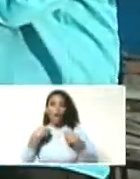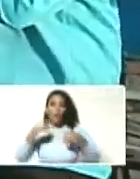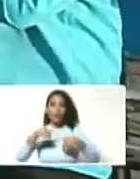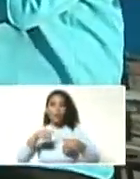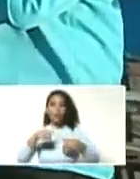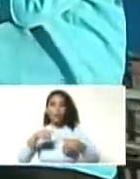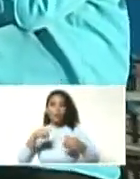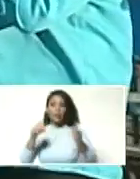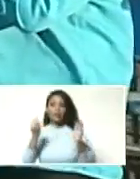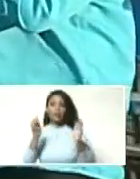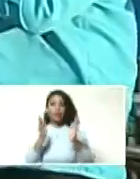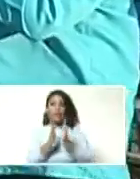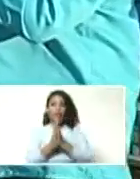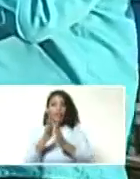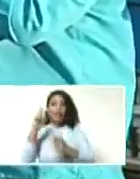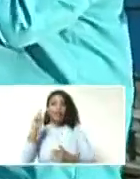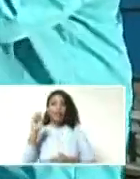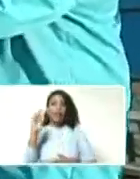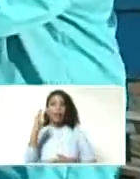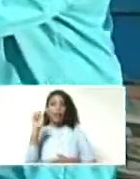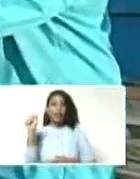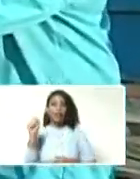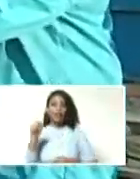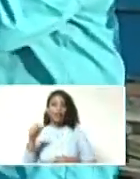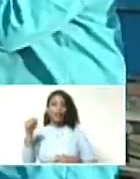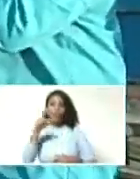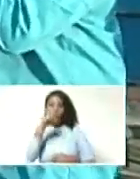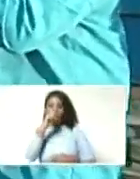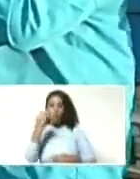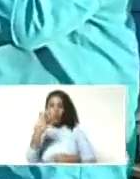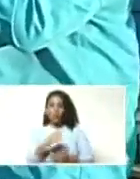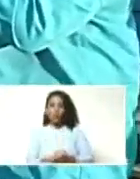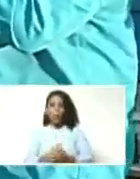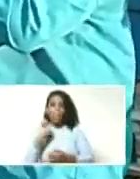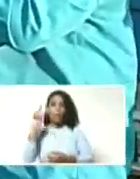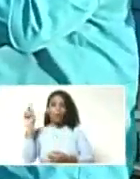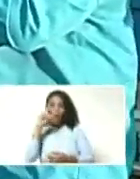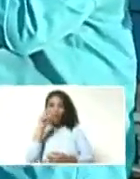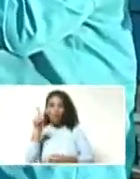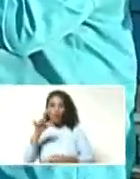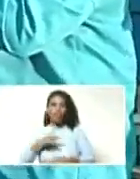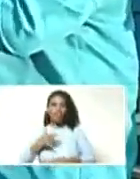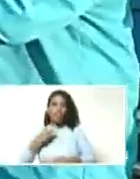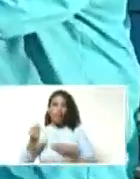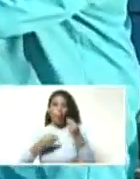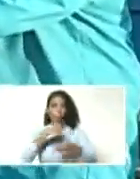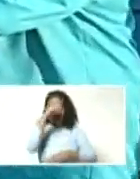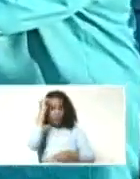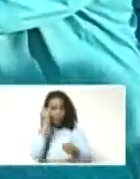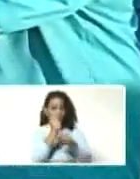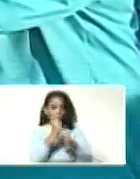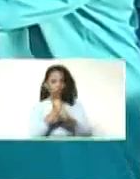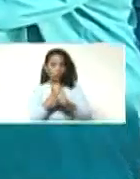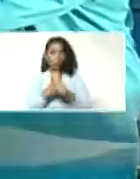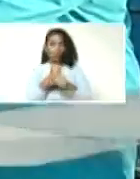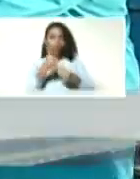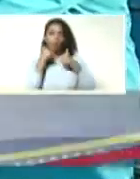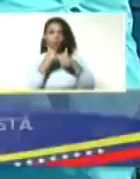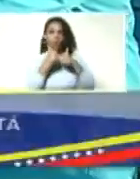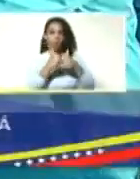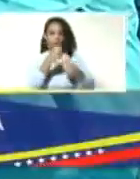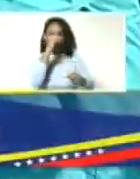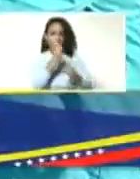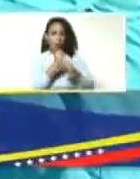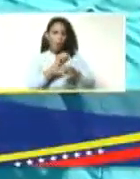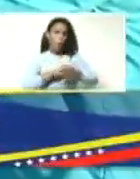Teresa. Santa Teresa del Tuy, ¿qué edad tiene? 22. 22 años. ¿Cómo te sientes haciendo este trabajo? Oye, bien, bastante bien,